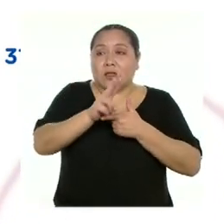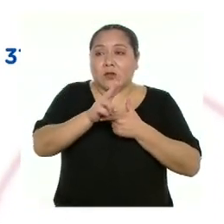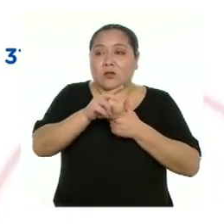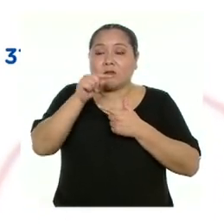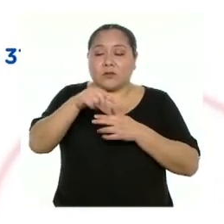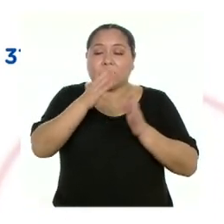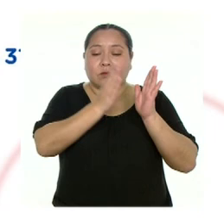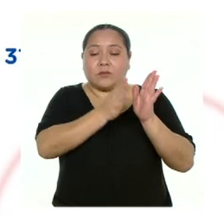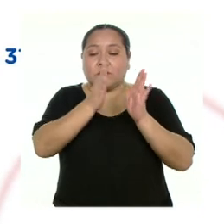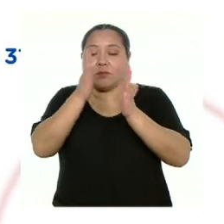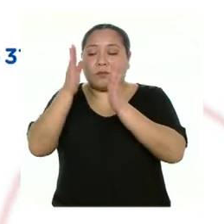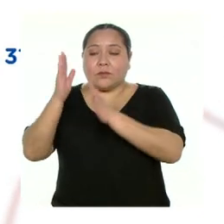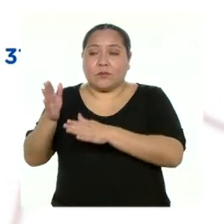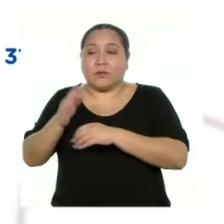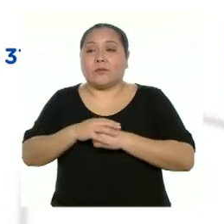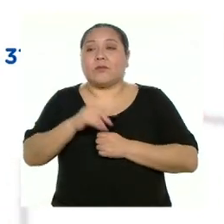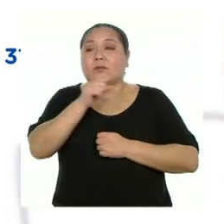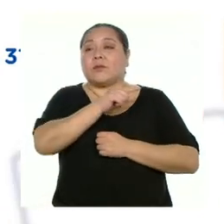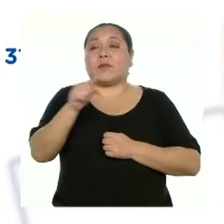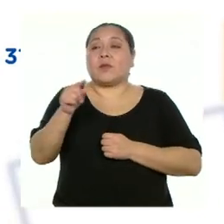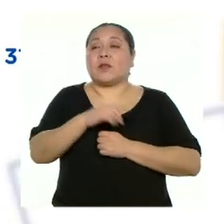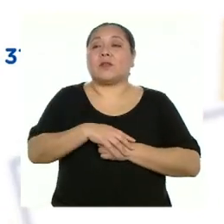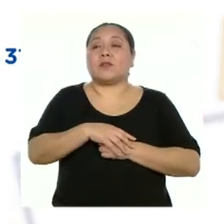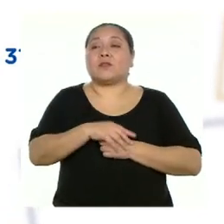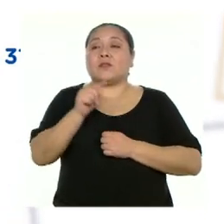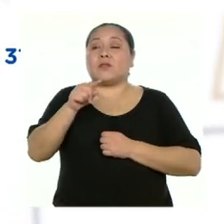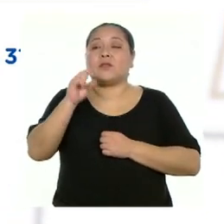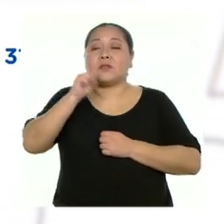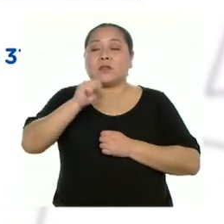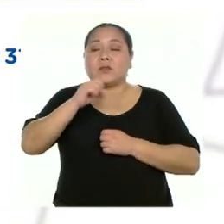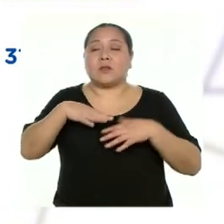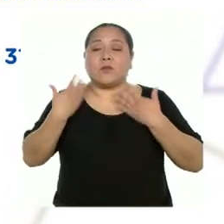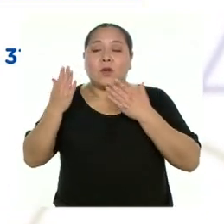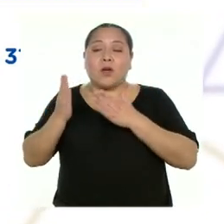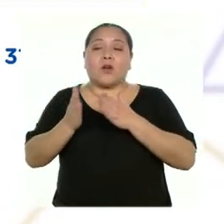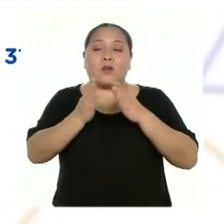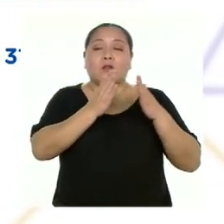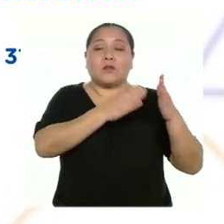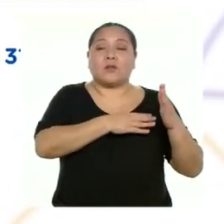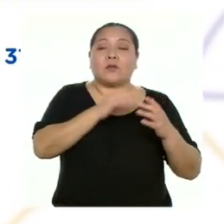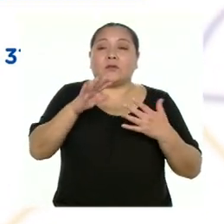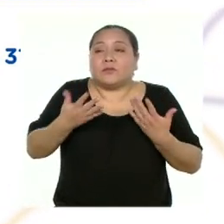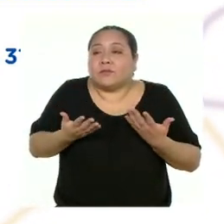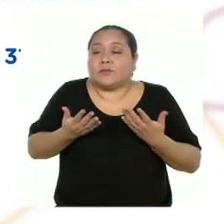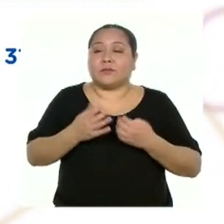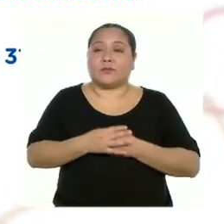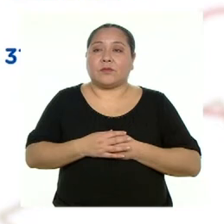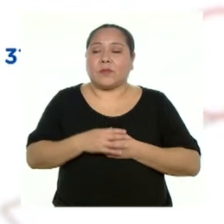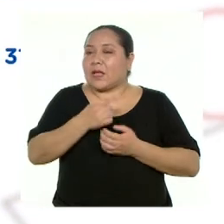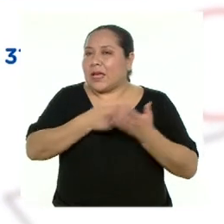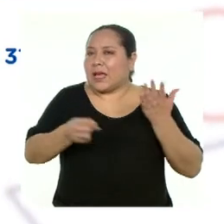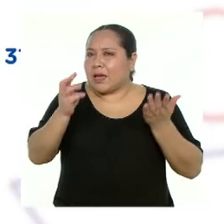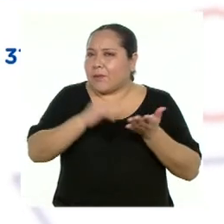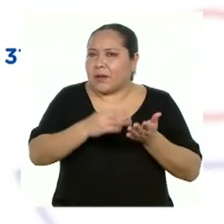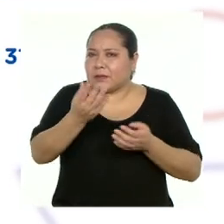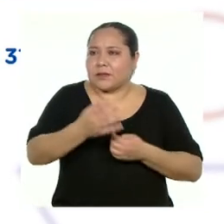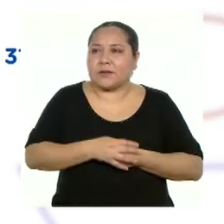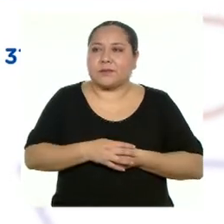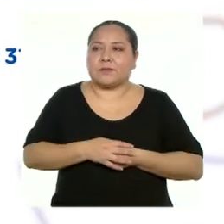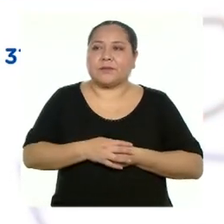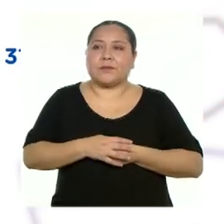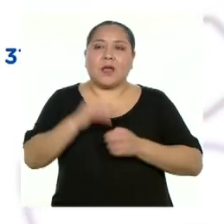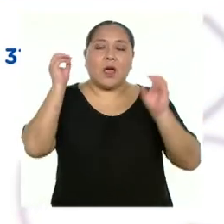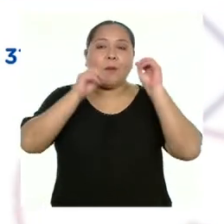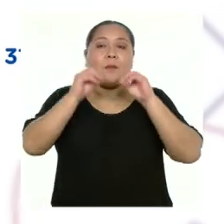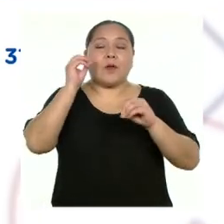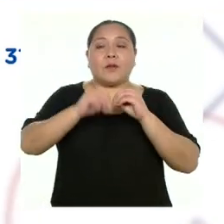esas posiciones. Como esta variable sí se puede ordenar, tiene frecuencia acumulada. ¿Qué más?